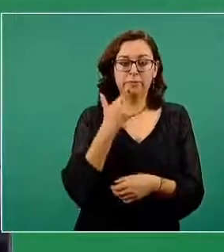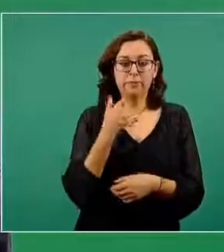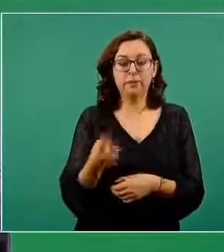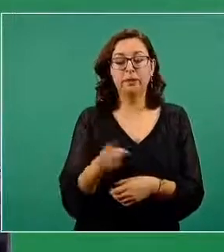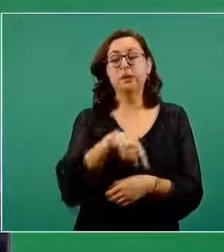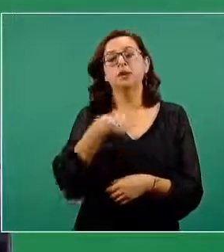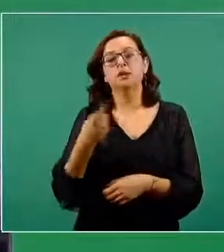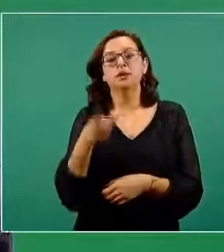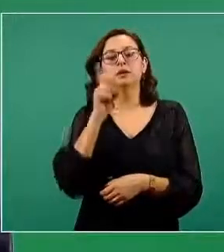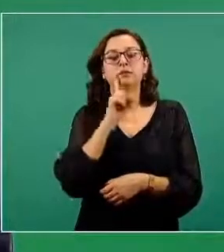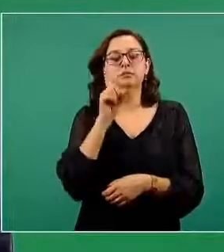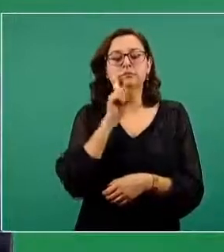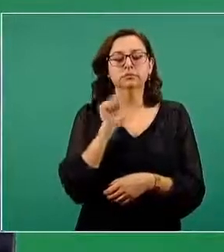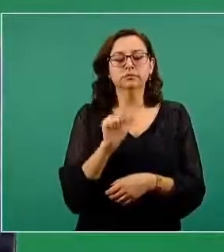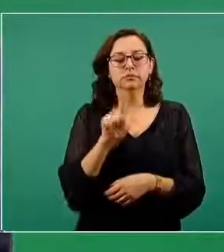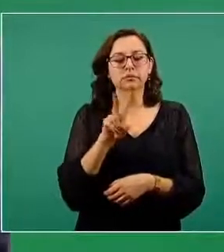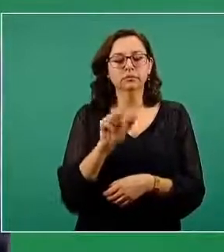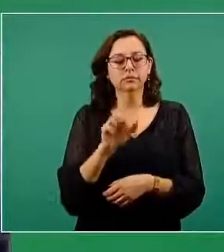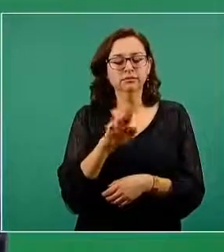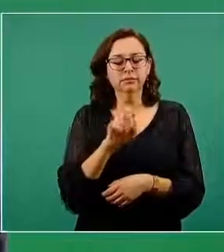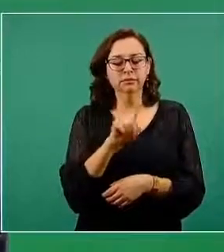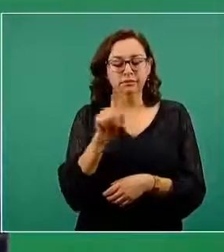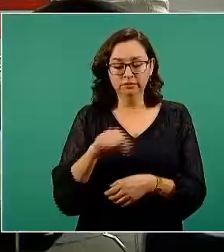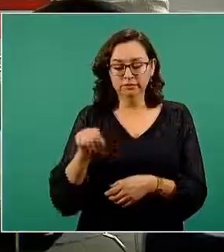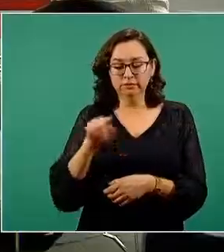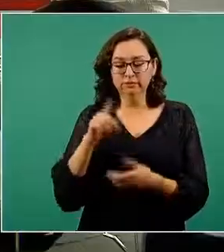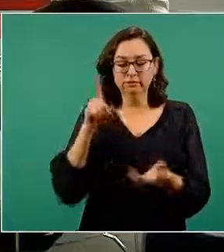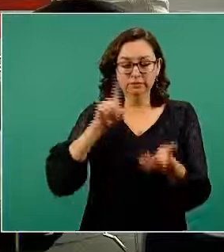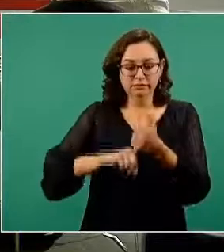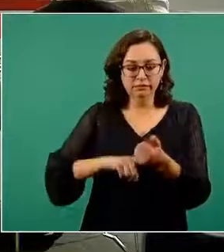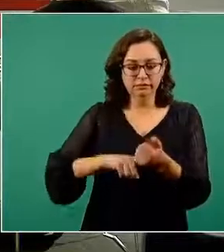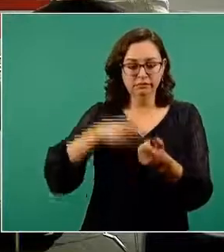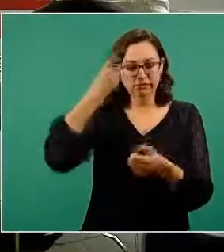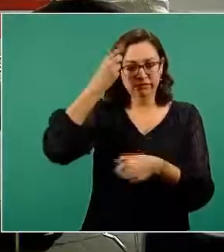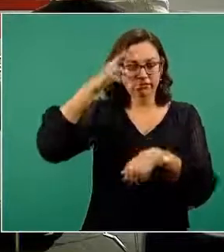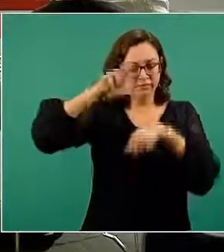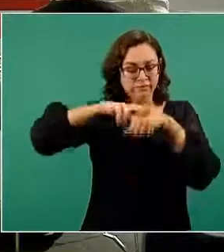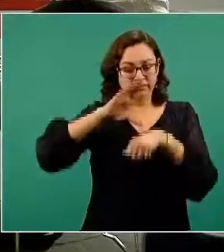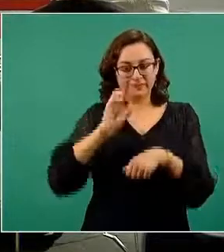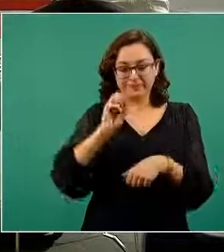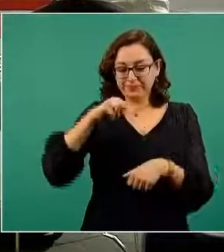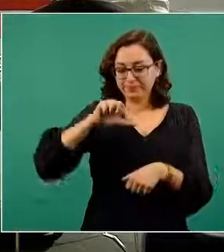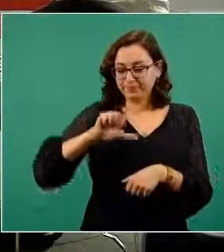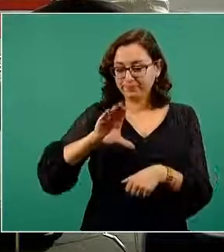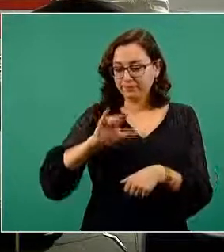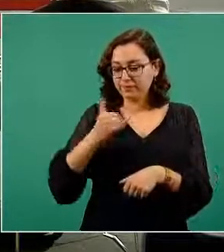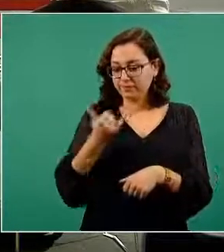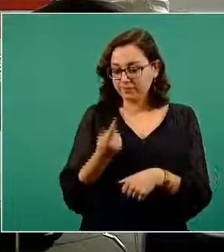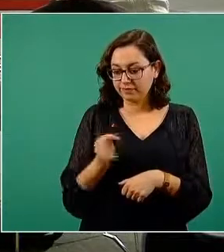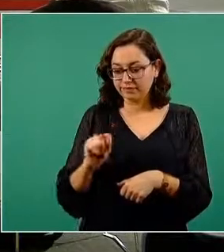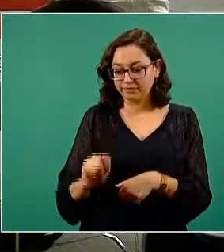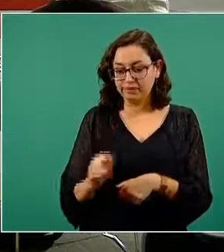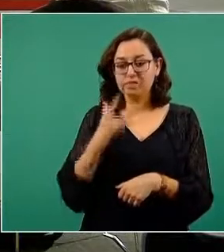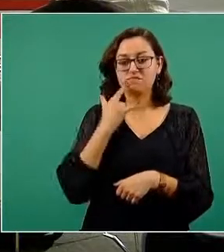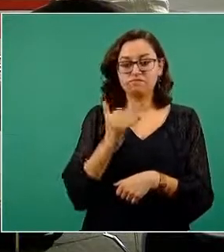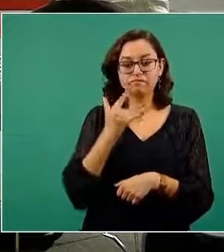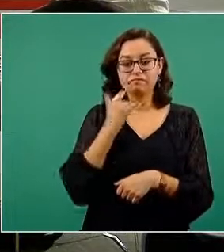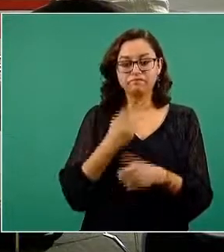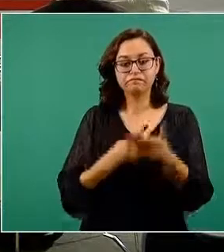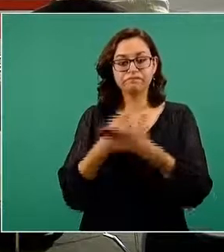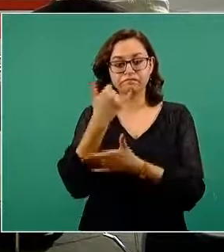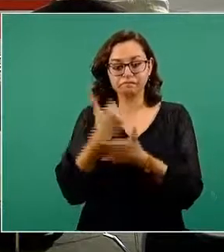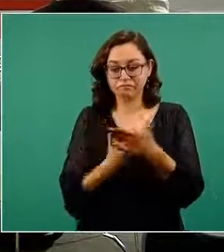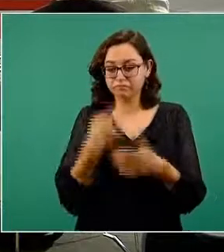Builla, la directora general de CONACYT, ha hecho lo propio en lo que a ella le corresponde y a su institución, que es el mapeo científico de los